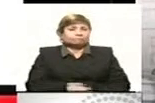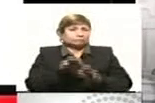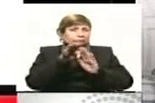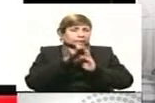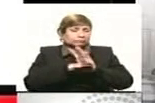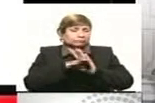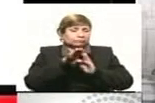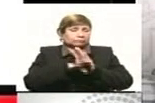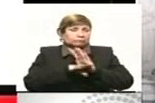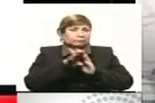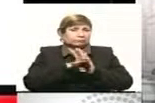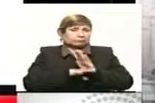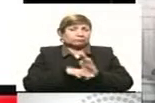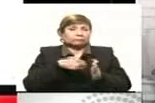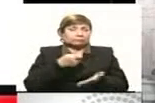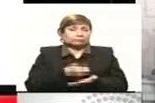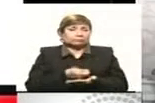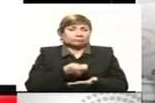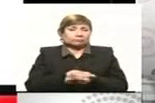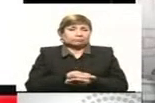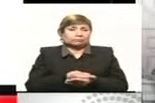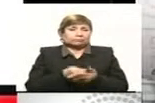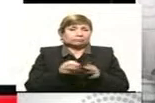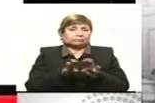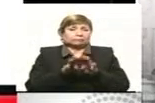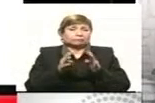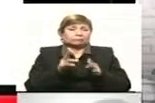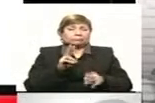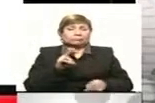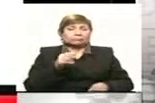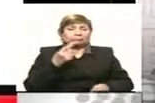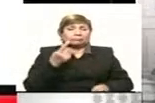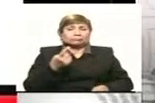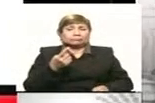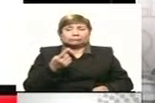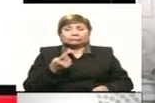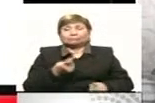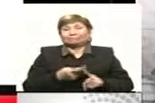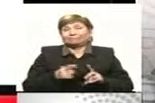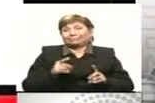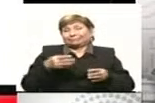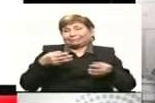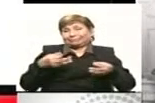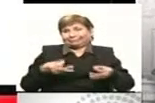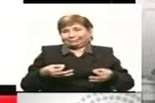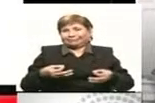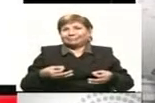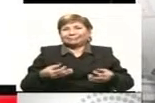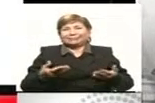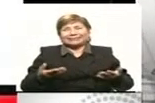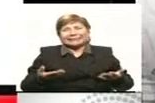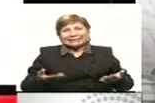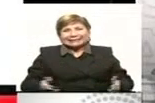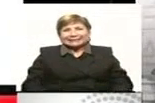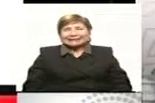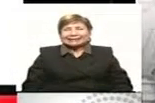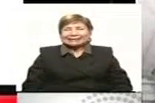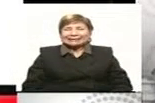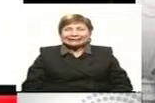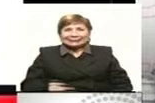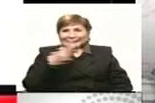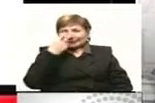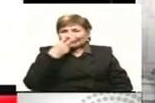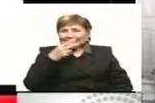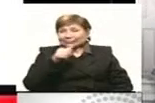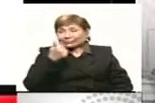menor que el presupuesto de apertura del 2021, pero en realidad, si ven